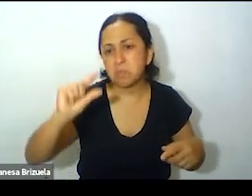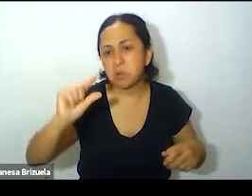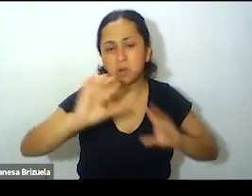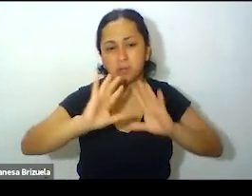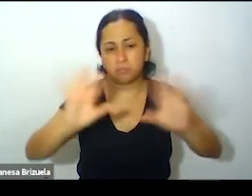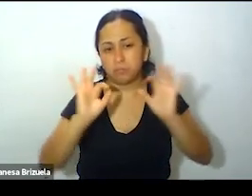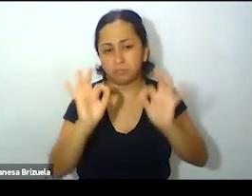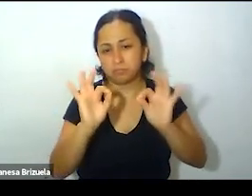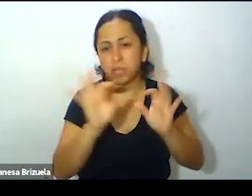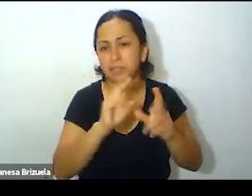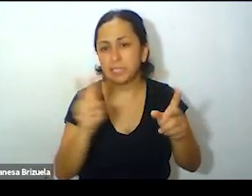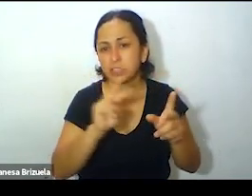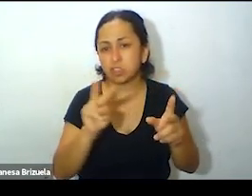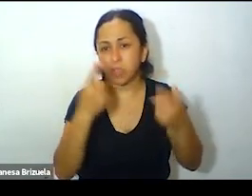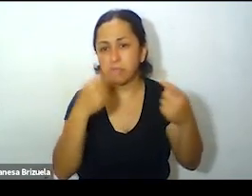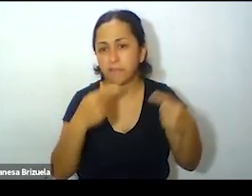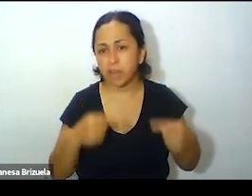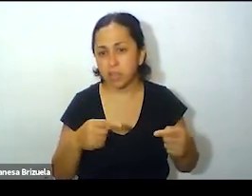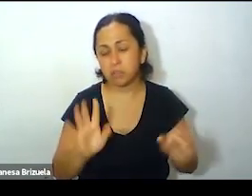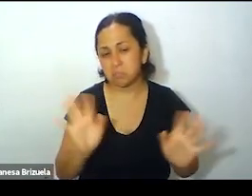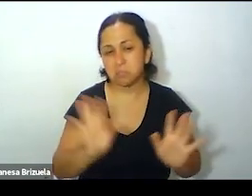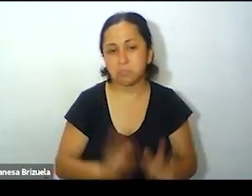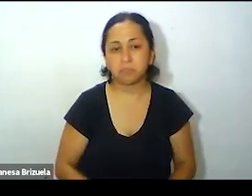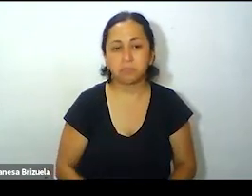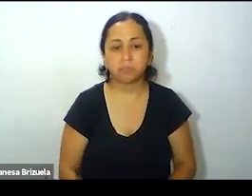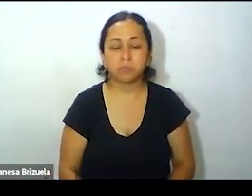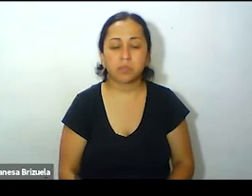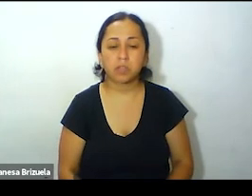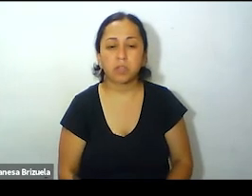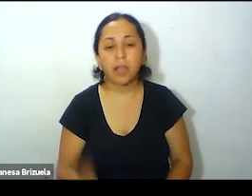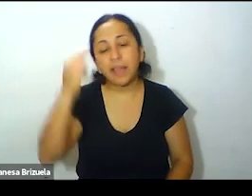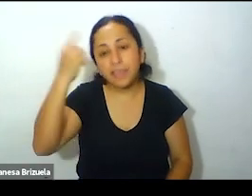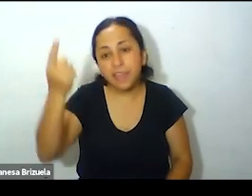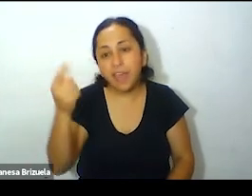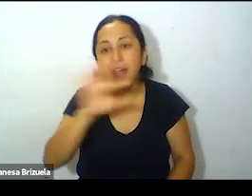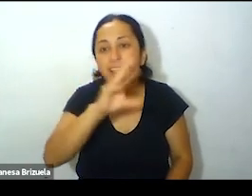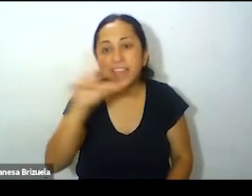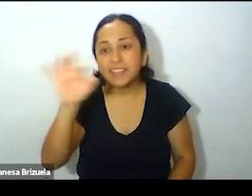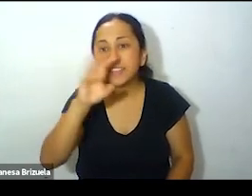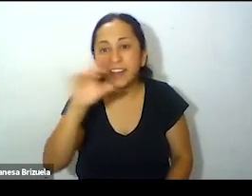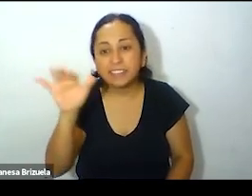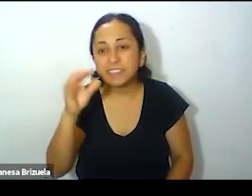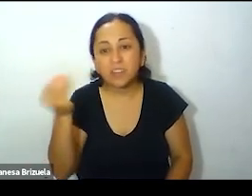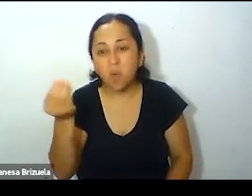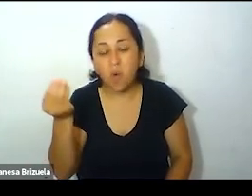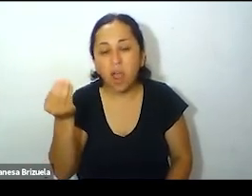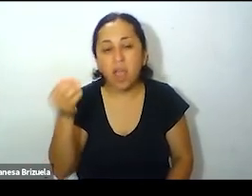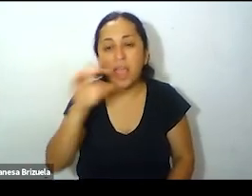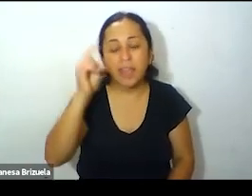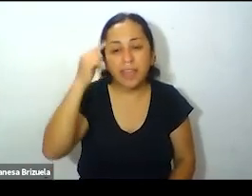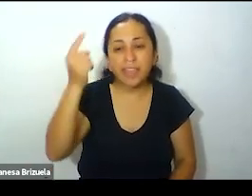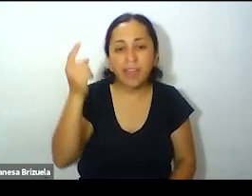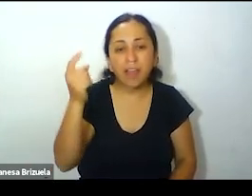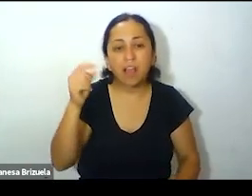minúscula hice diferentes textos. La idea con las tipografías es